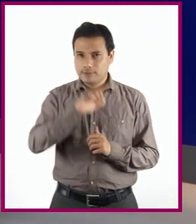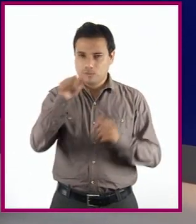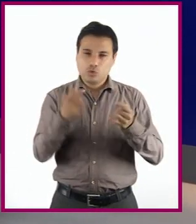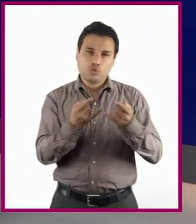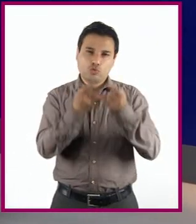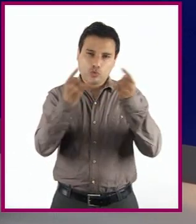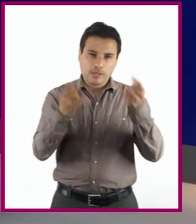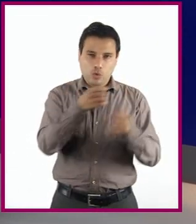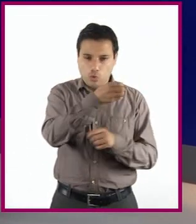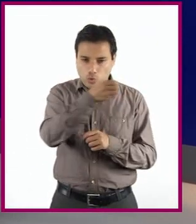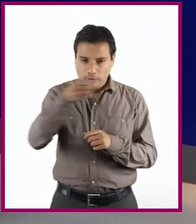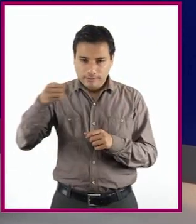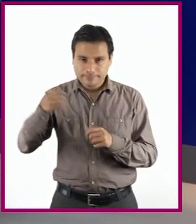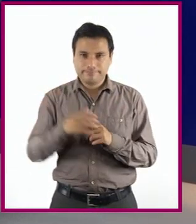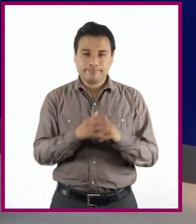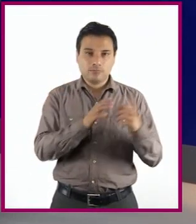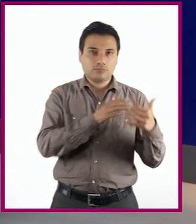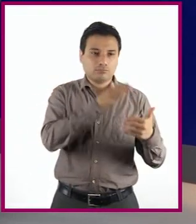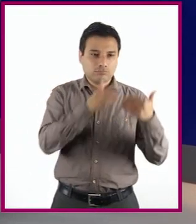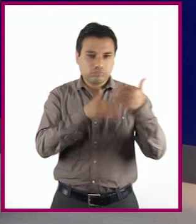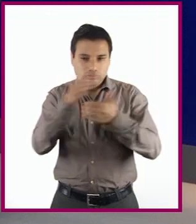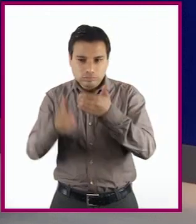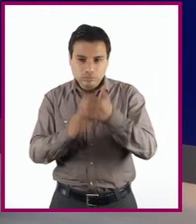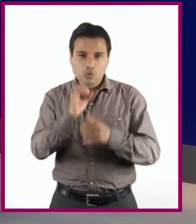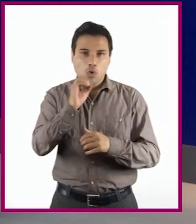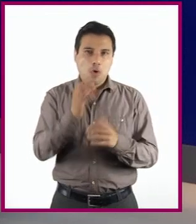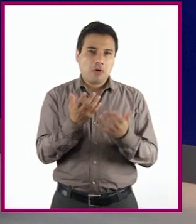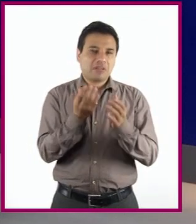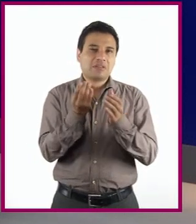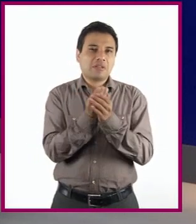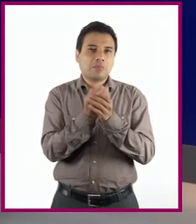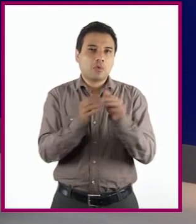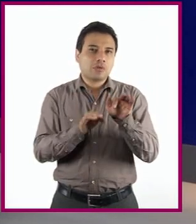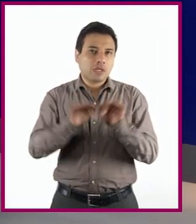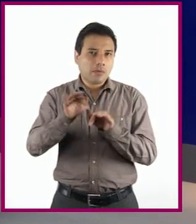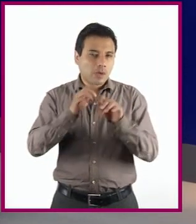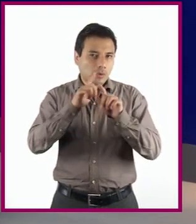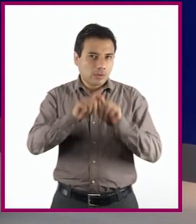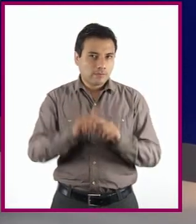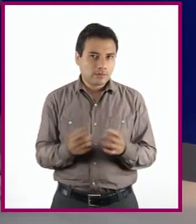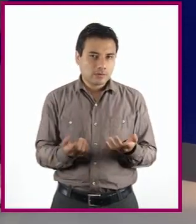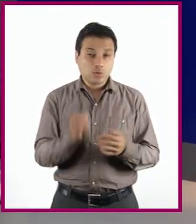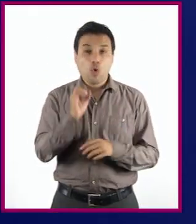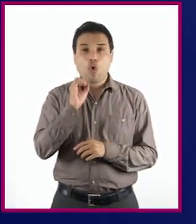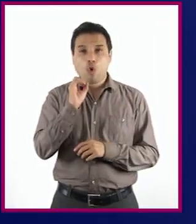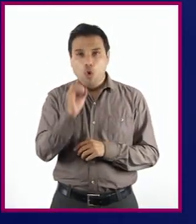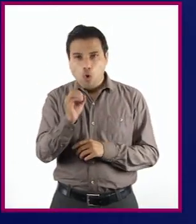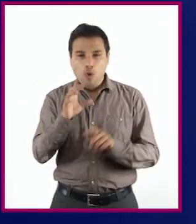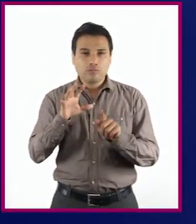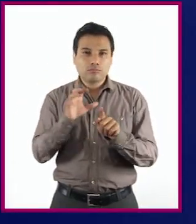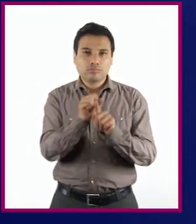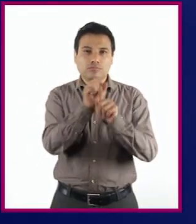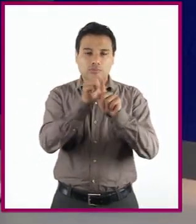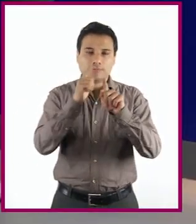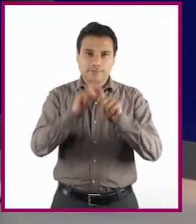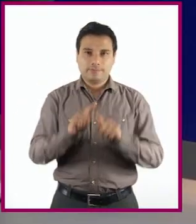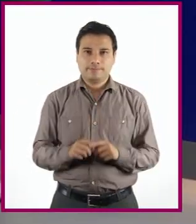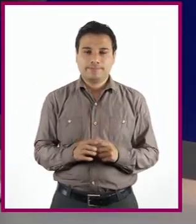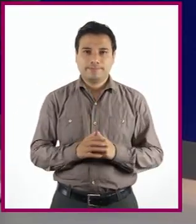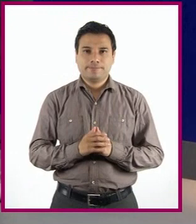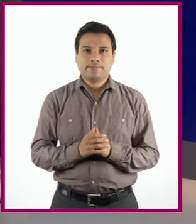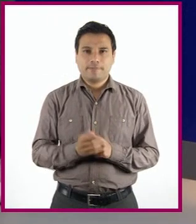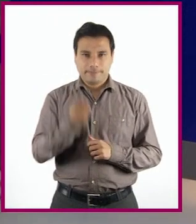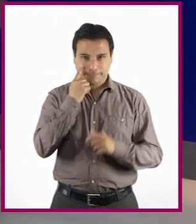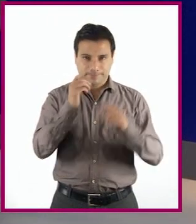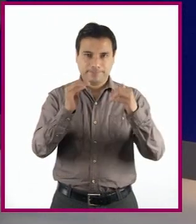aparezcan, ya sea por sucesión de tiempo, por el tipo de trabajos que desarrolló o por los logros que alcanzó. Leamos